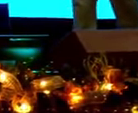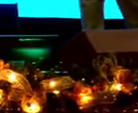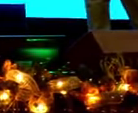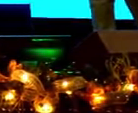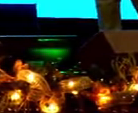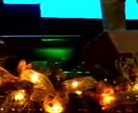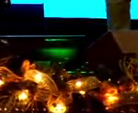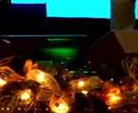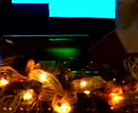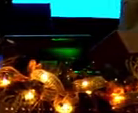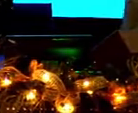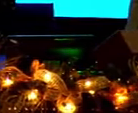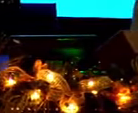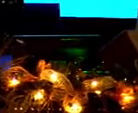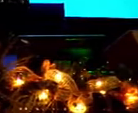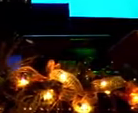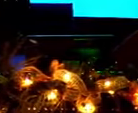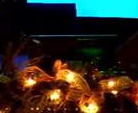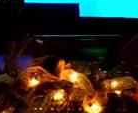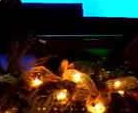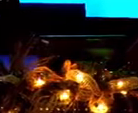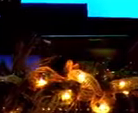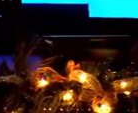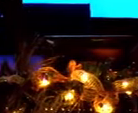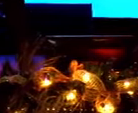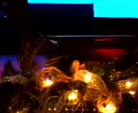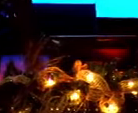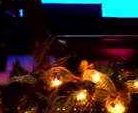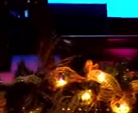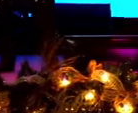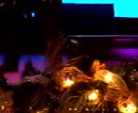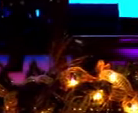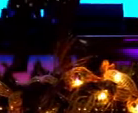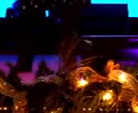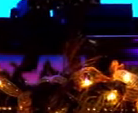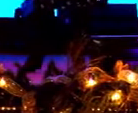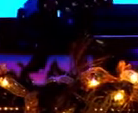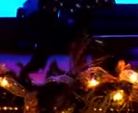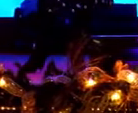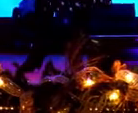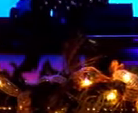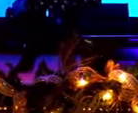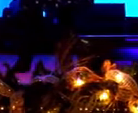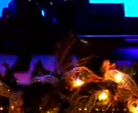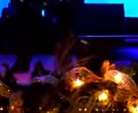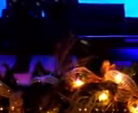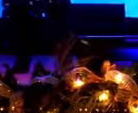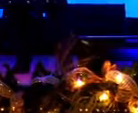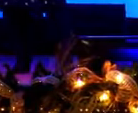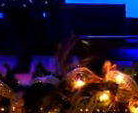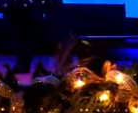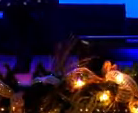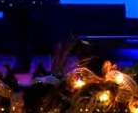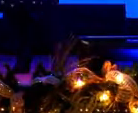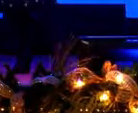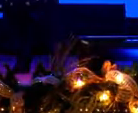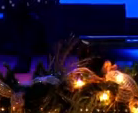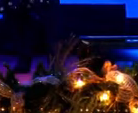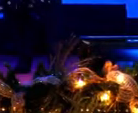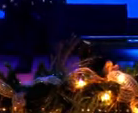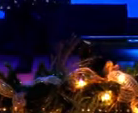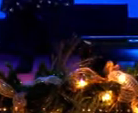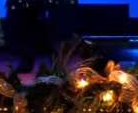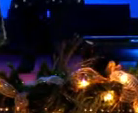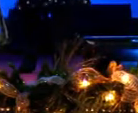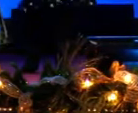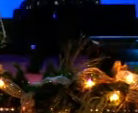ha nacido en un portal. A Belén, pastores. A Belén llegaron. El amor de los